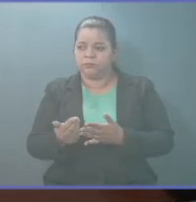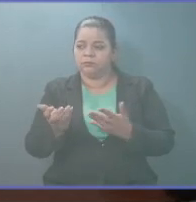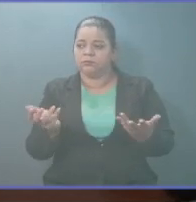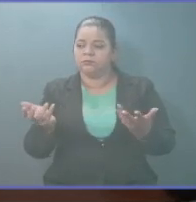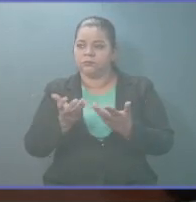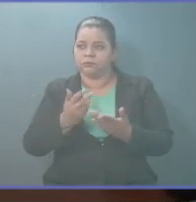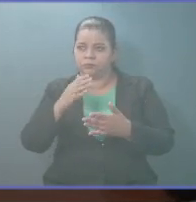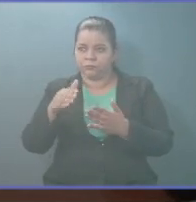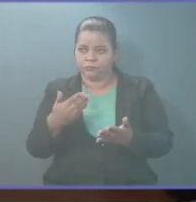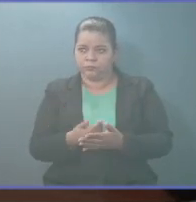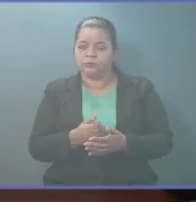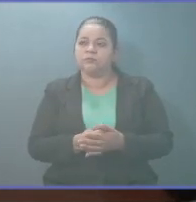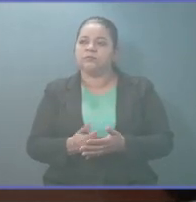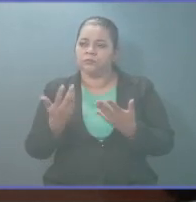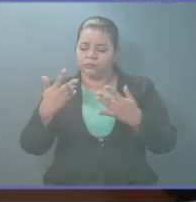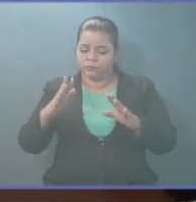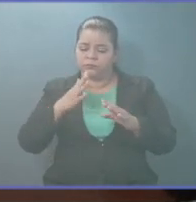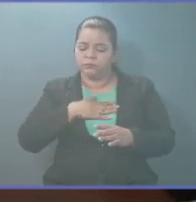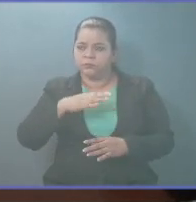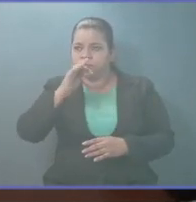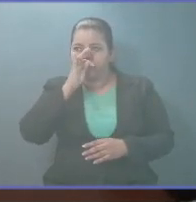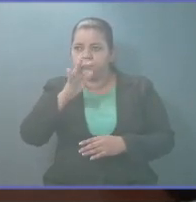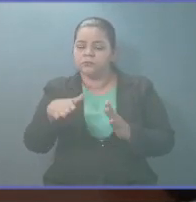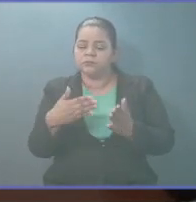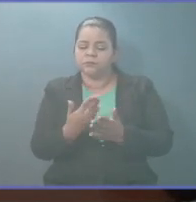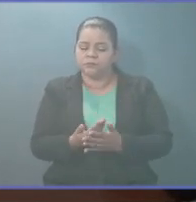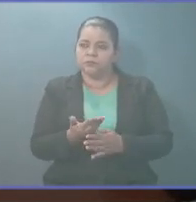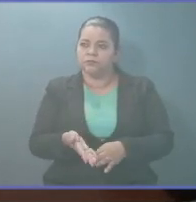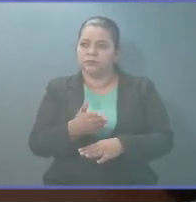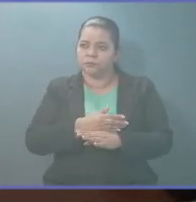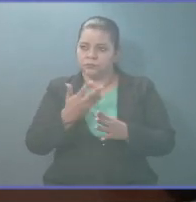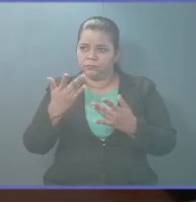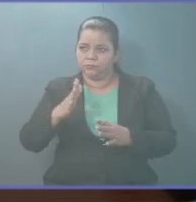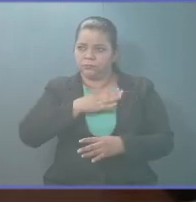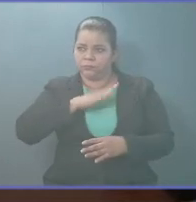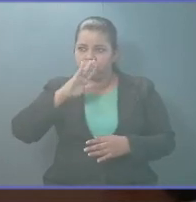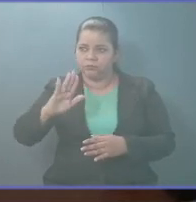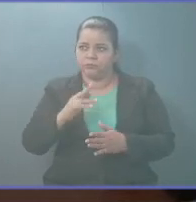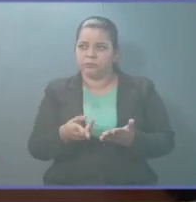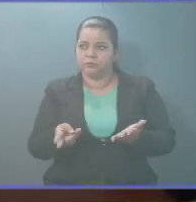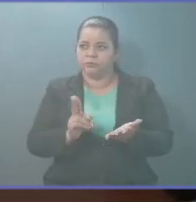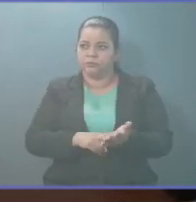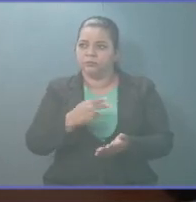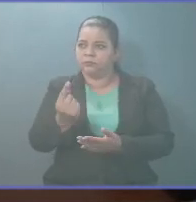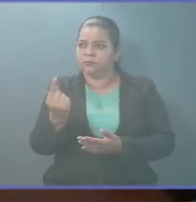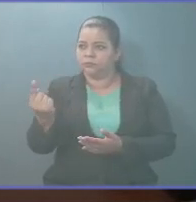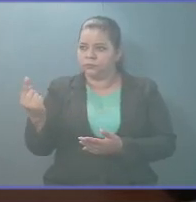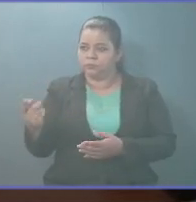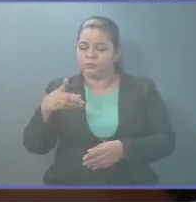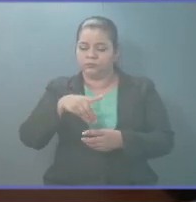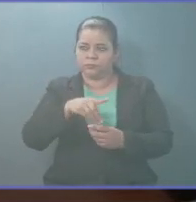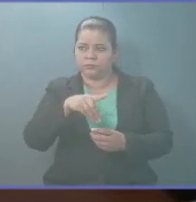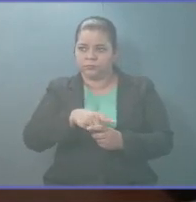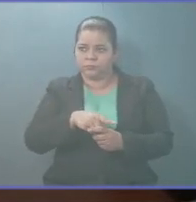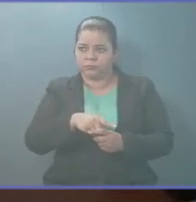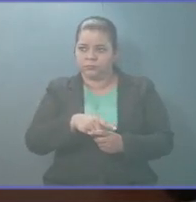un empate, tendrá preferencia a aquel ofertante que cumpla con la cuota de contratación de personas con discapacidad establecida en la presente